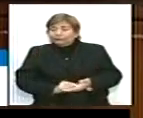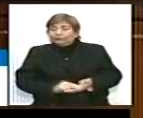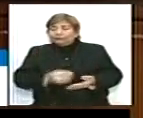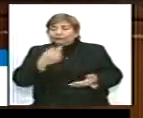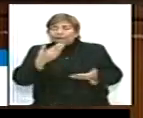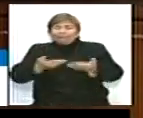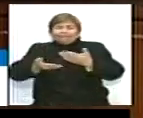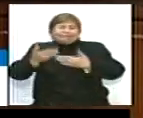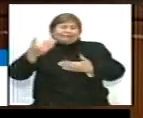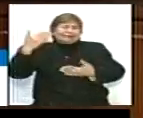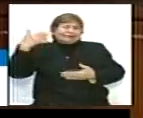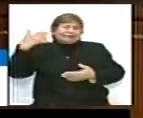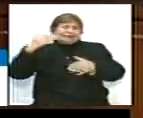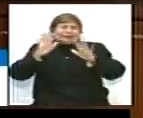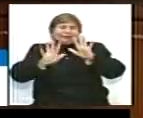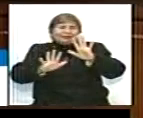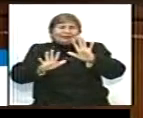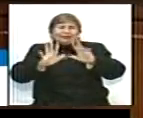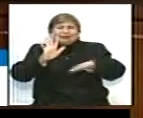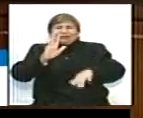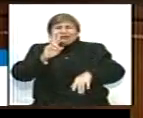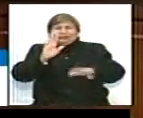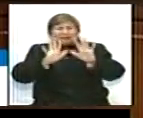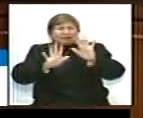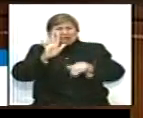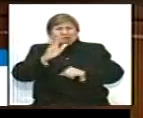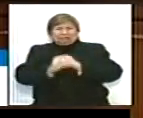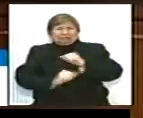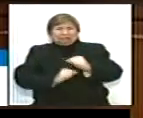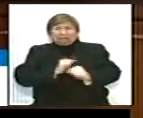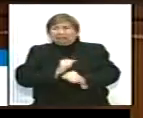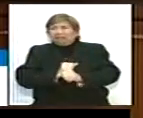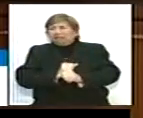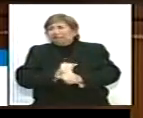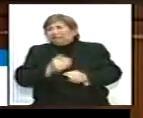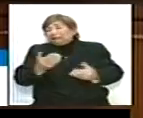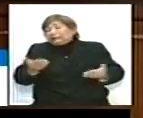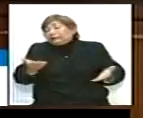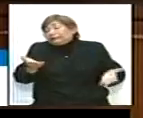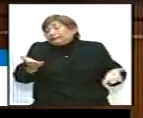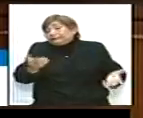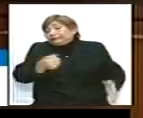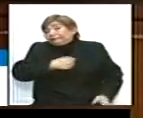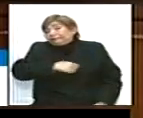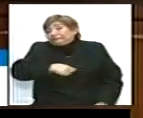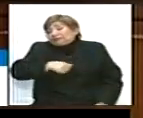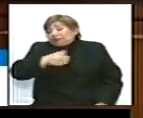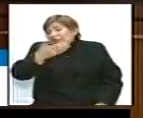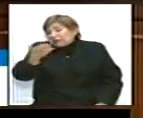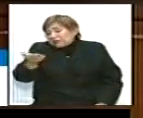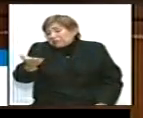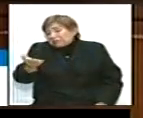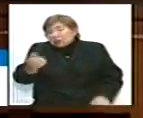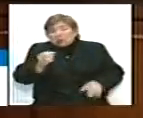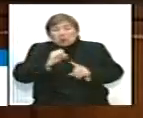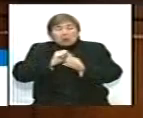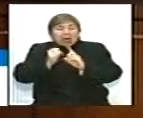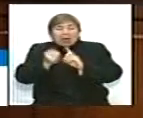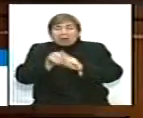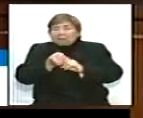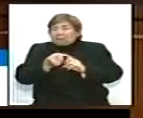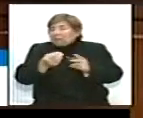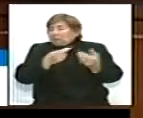Esto viene hace más de 10 o 12 años, casi 15 años. Y lamentablemente no hay licencia social, no hay